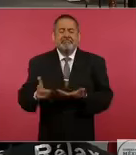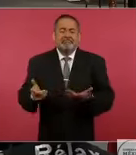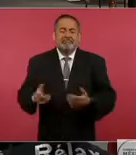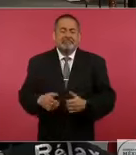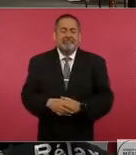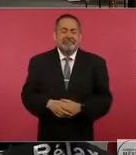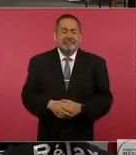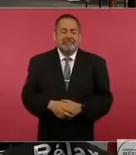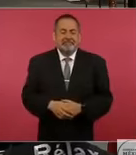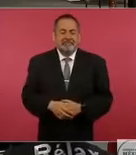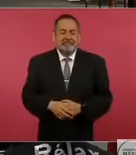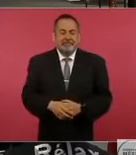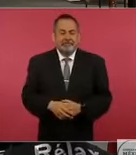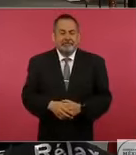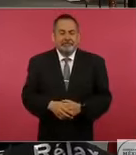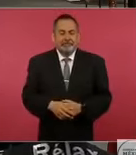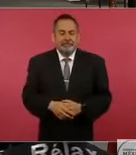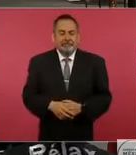Y